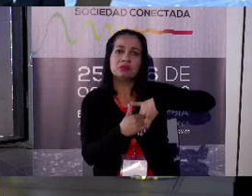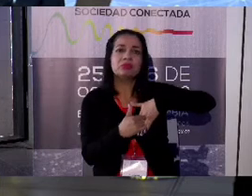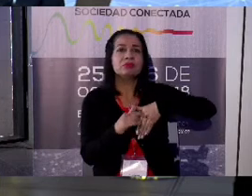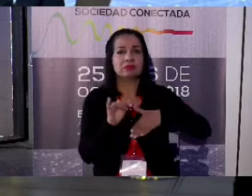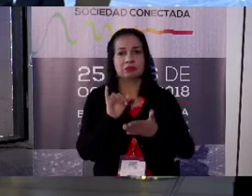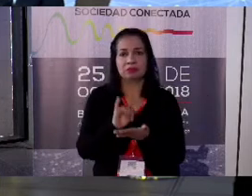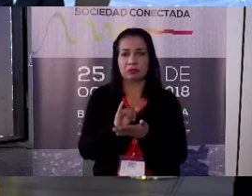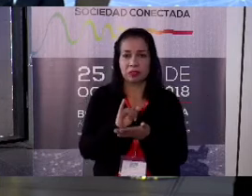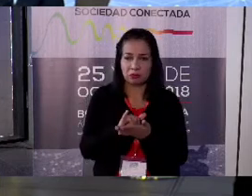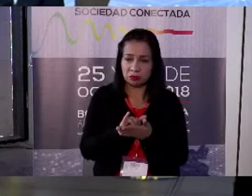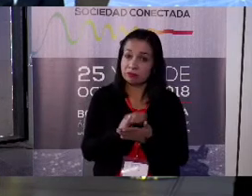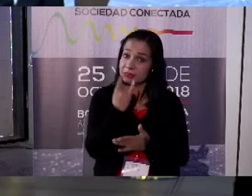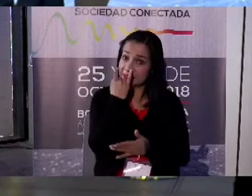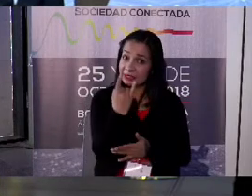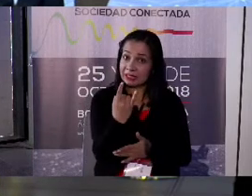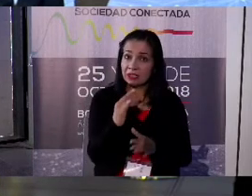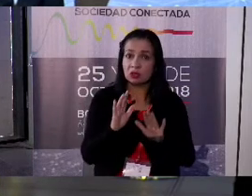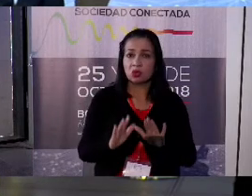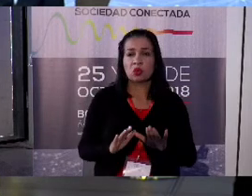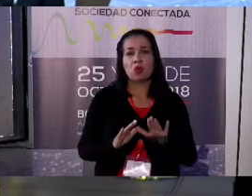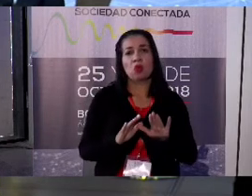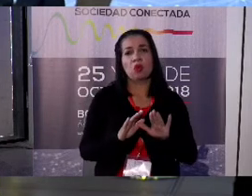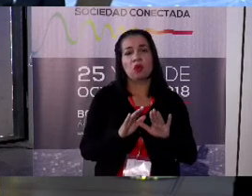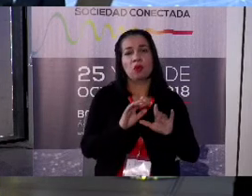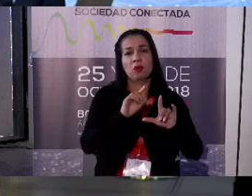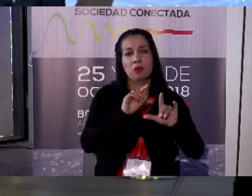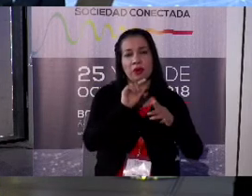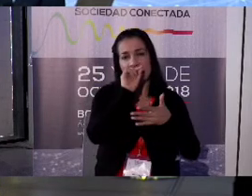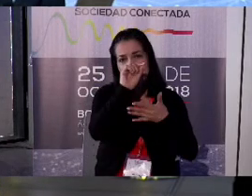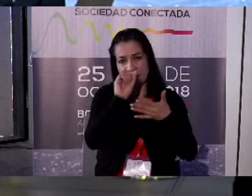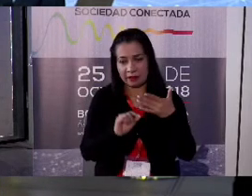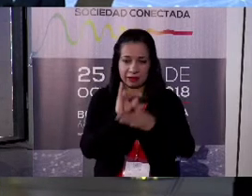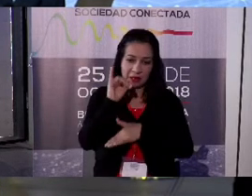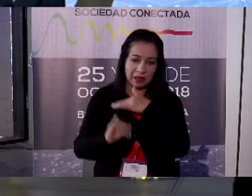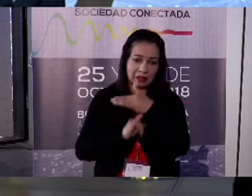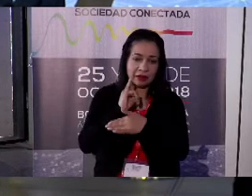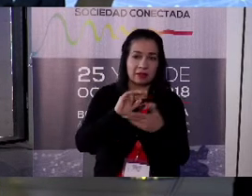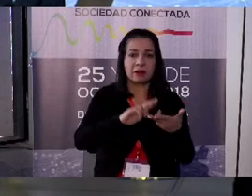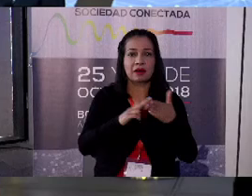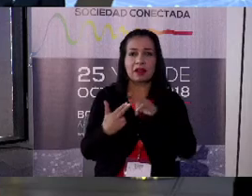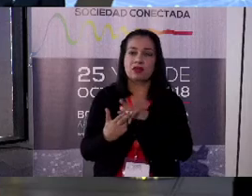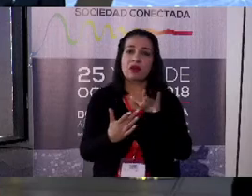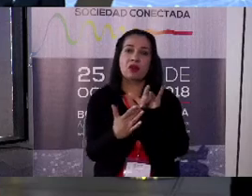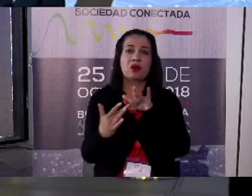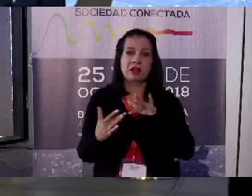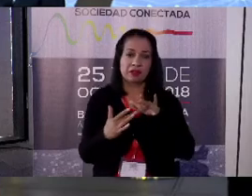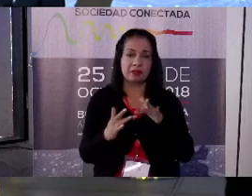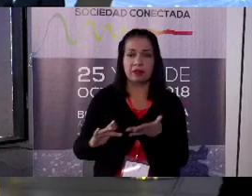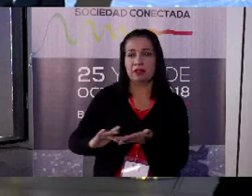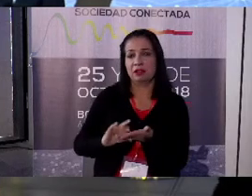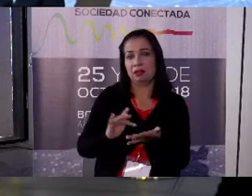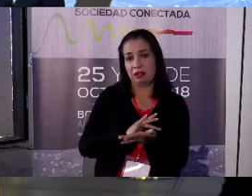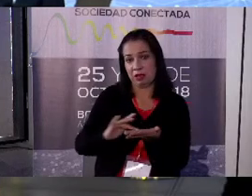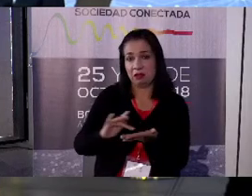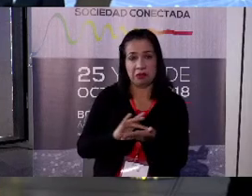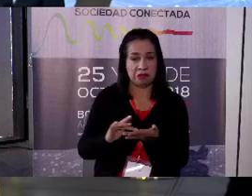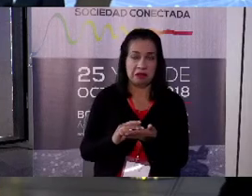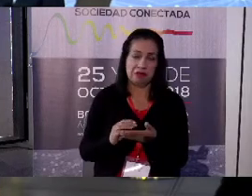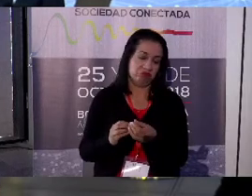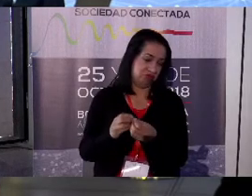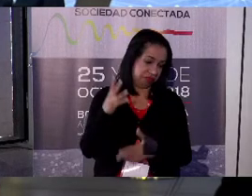internacionales sobre conectividad este digitación etcétera etc estamos